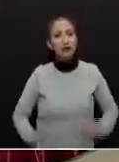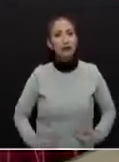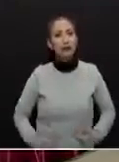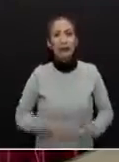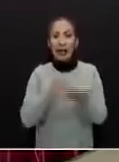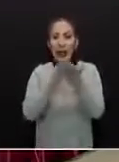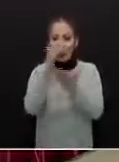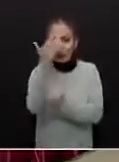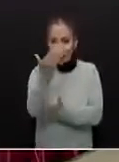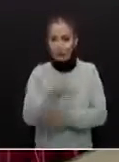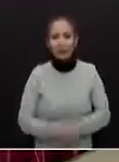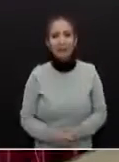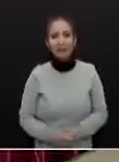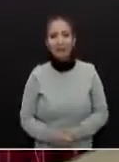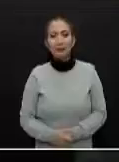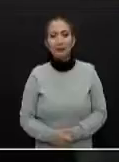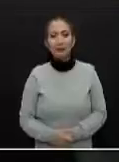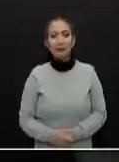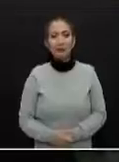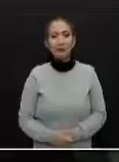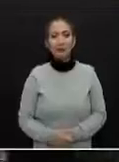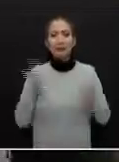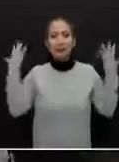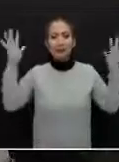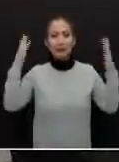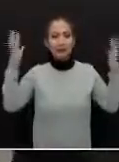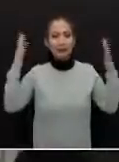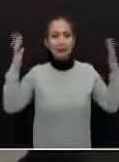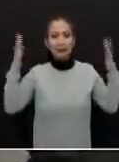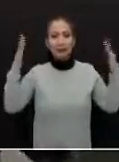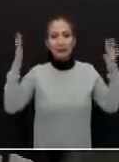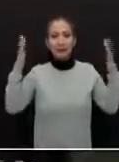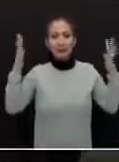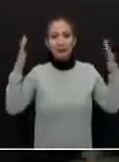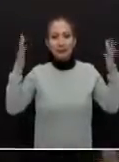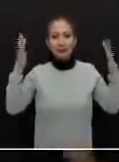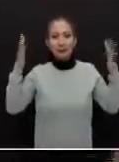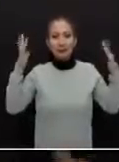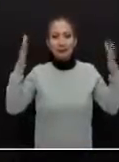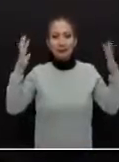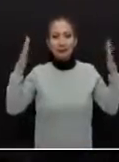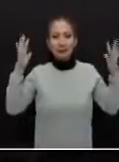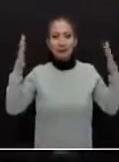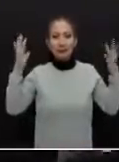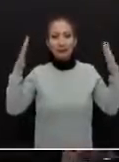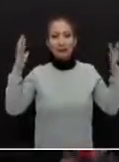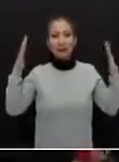humanos. Gracias. Con información de Montserrat Ornelas, Notimex.